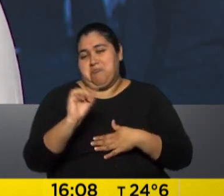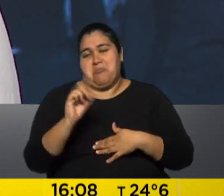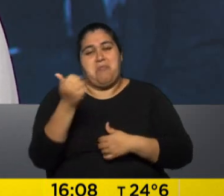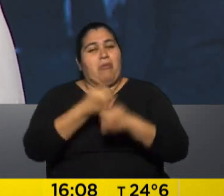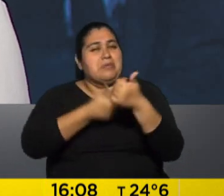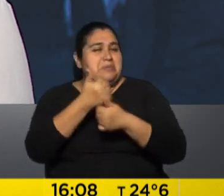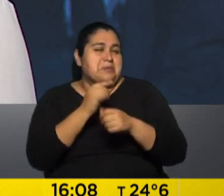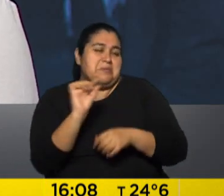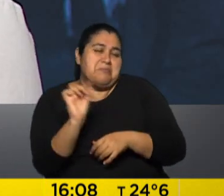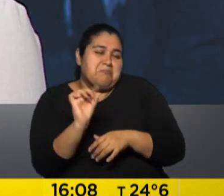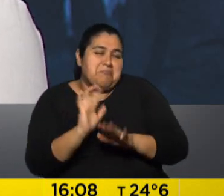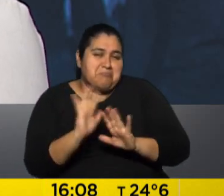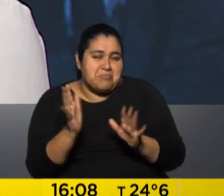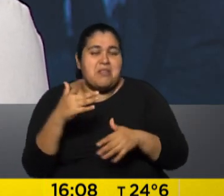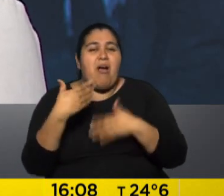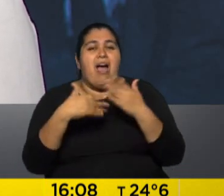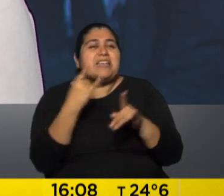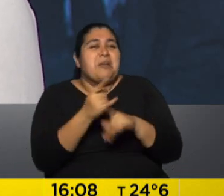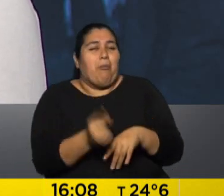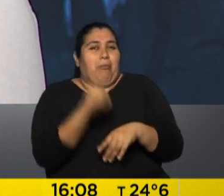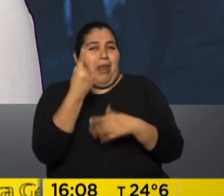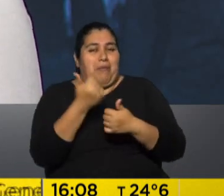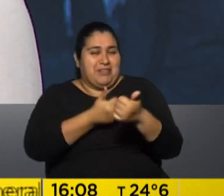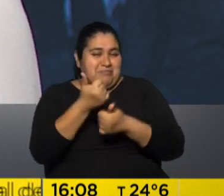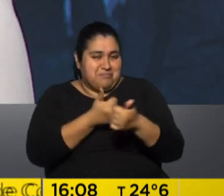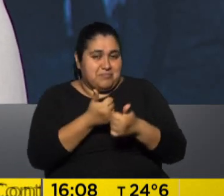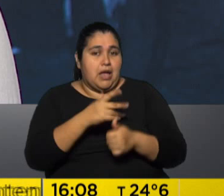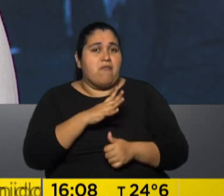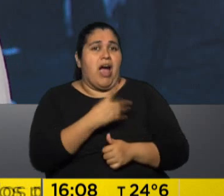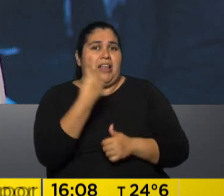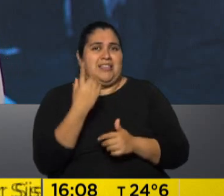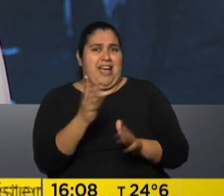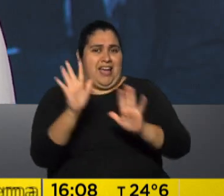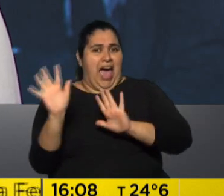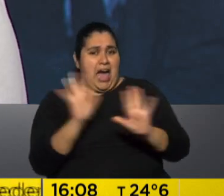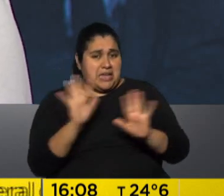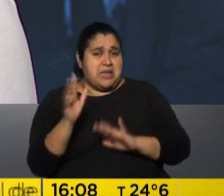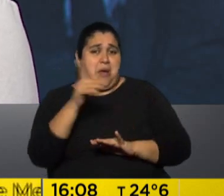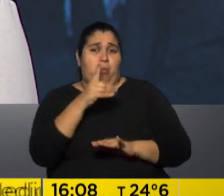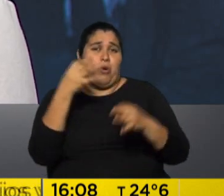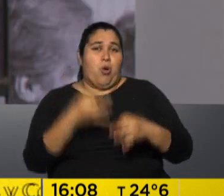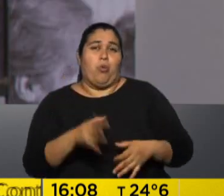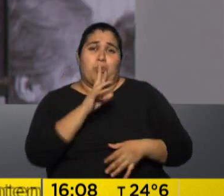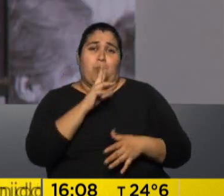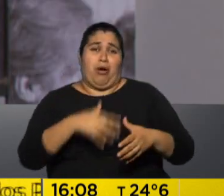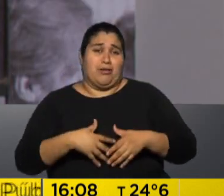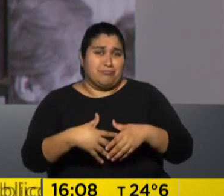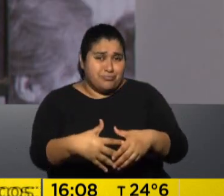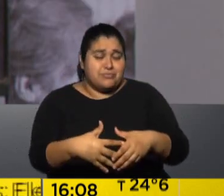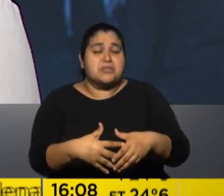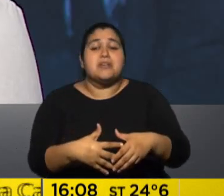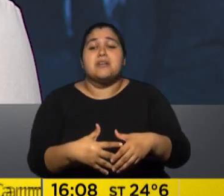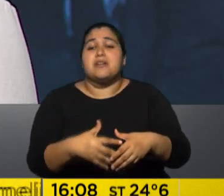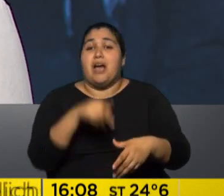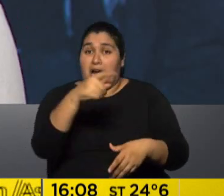que hay muchos, digamos, de amateur, y me dice... Nos falta la arquera porque nuestra arquera quedó embarazada y dice, no